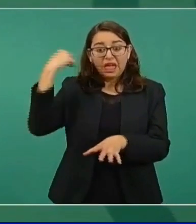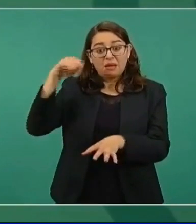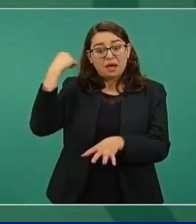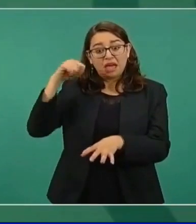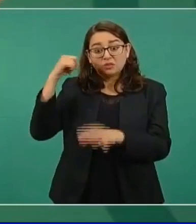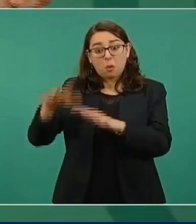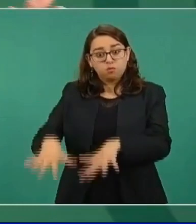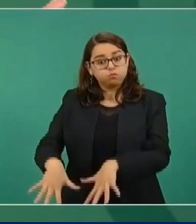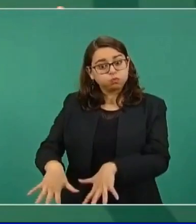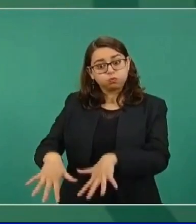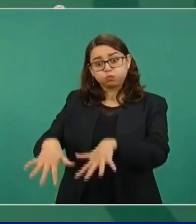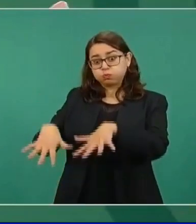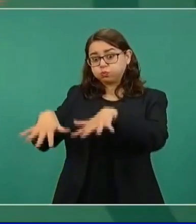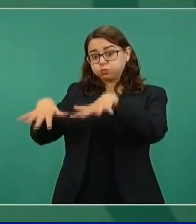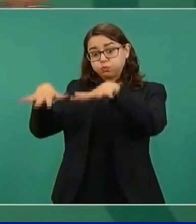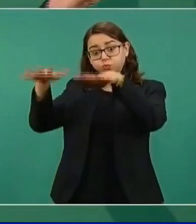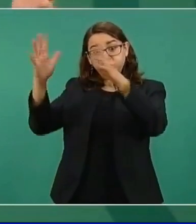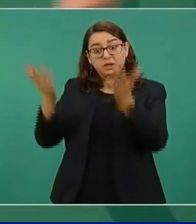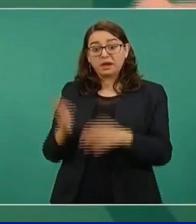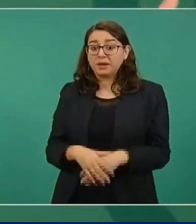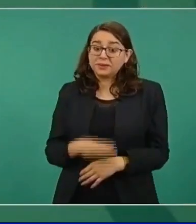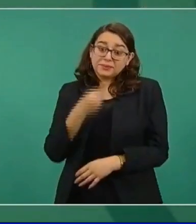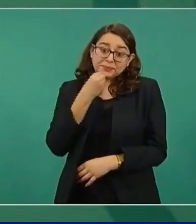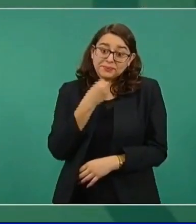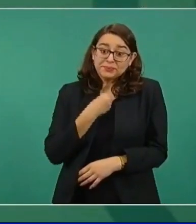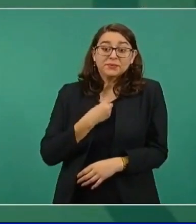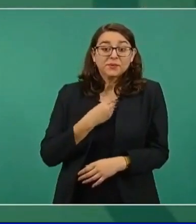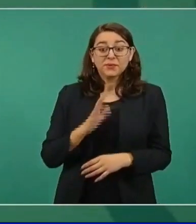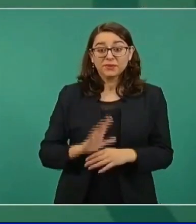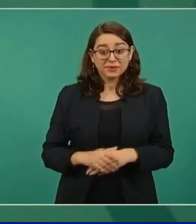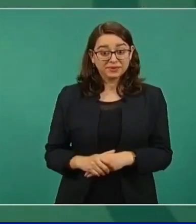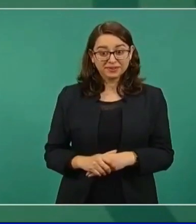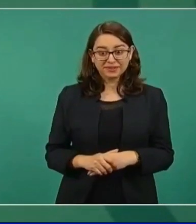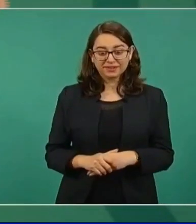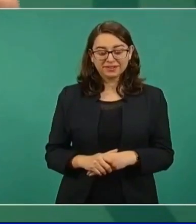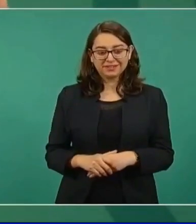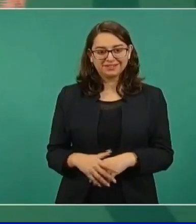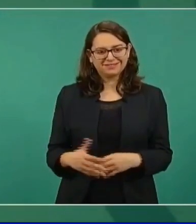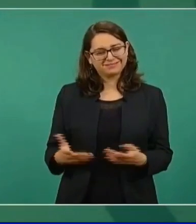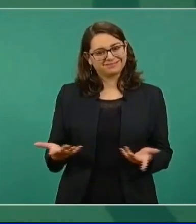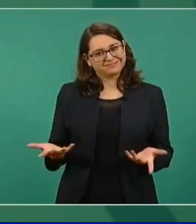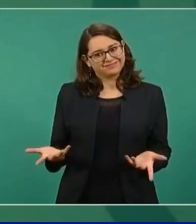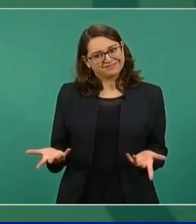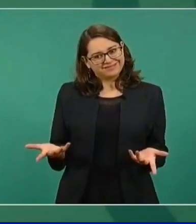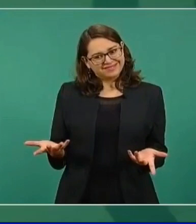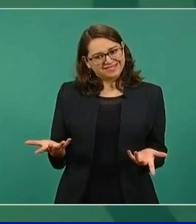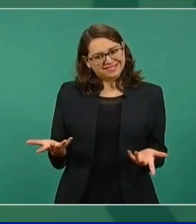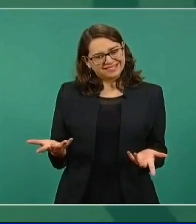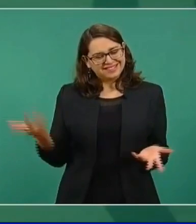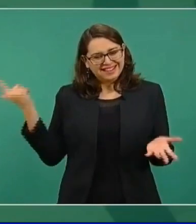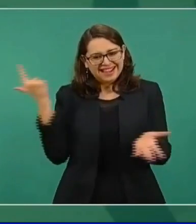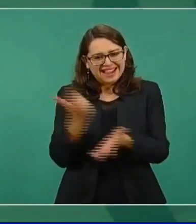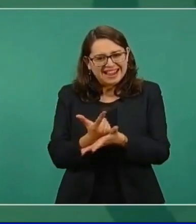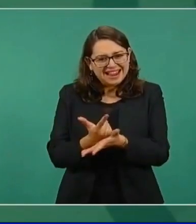la gravedad, porque ya no es un asunto económico, es un asunto de un daño